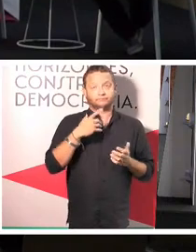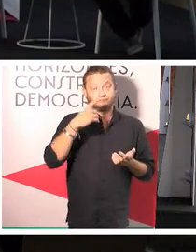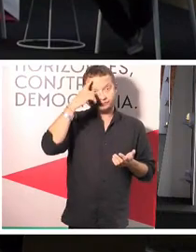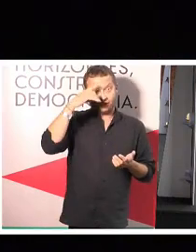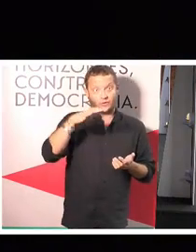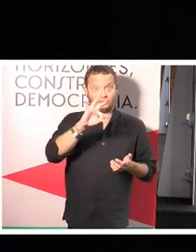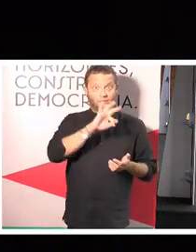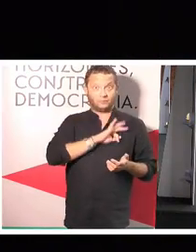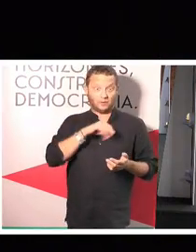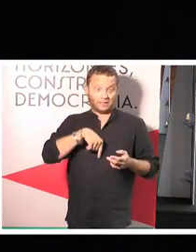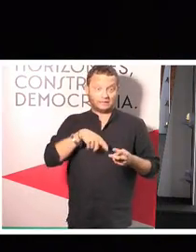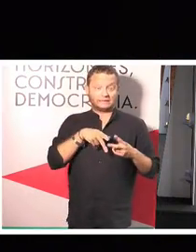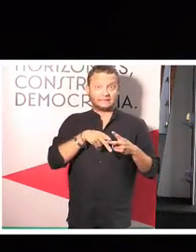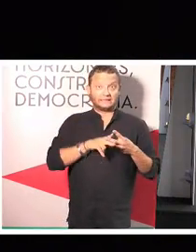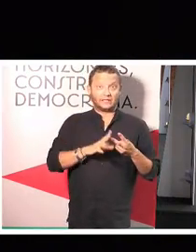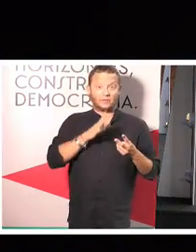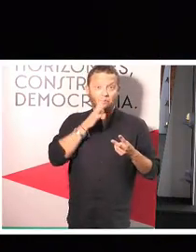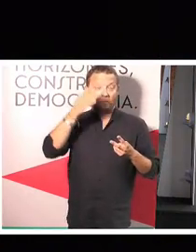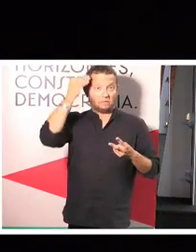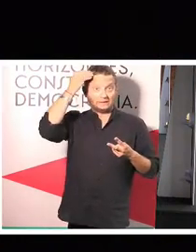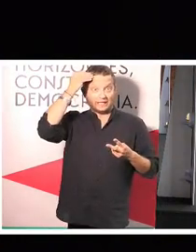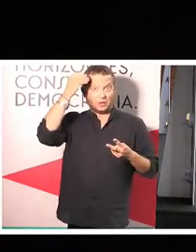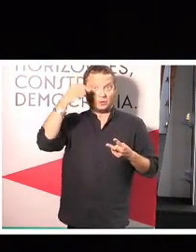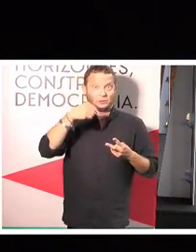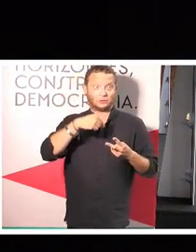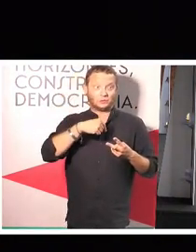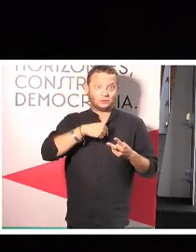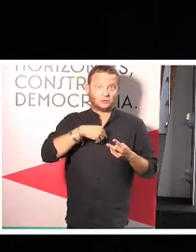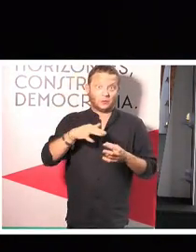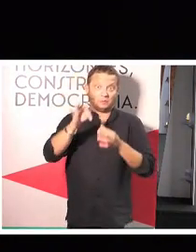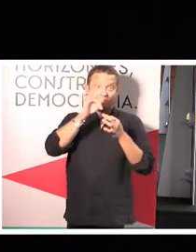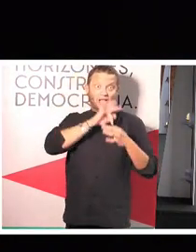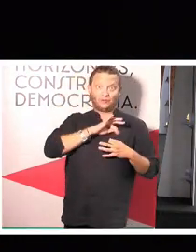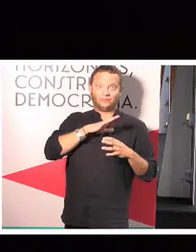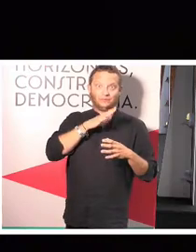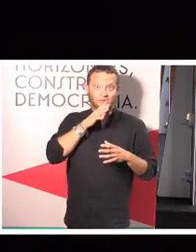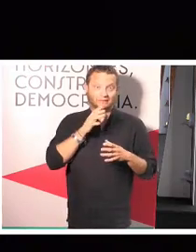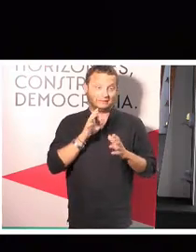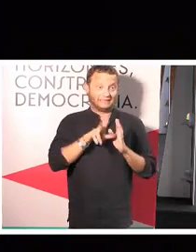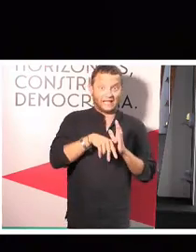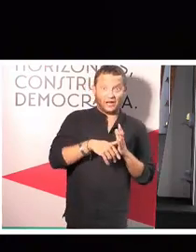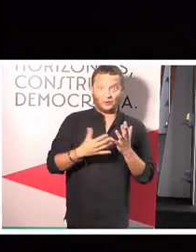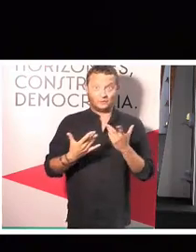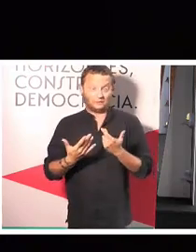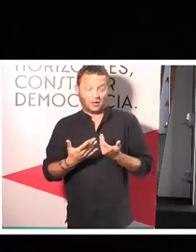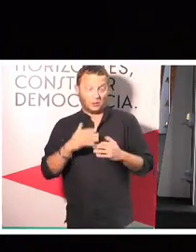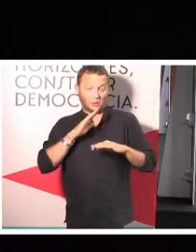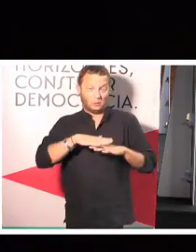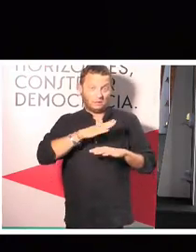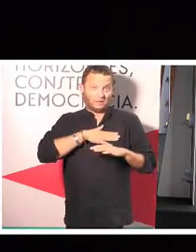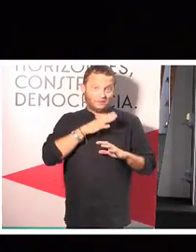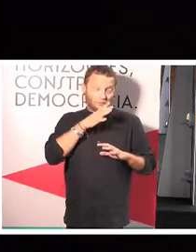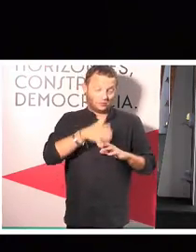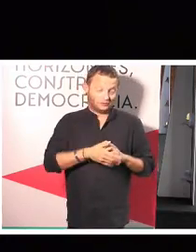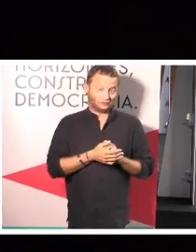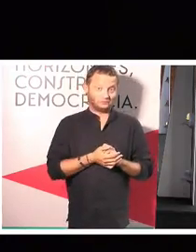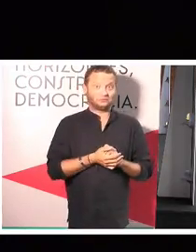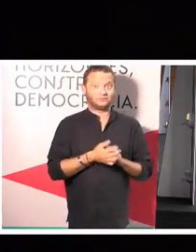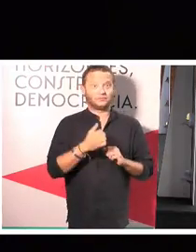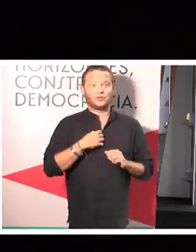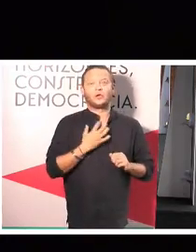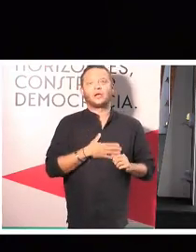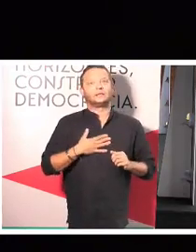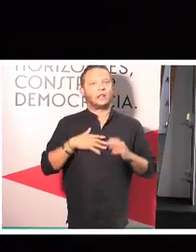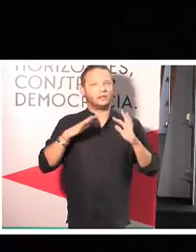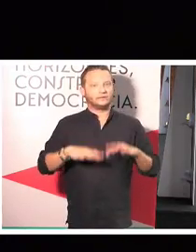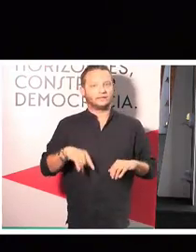han puesto en este taller porque han pensado que el marrón me caería a mí tarde o temprano. Entonces, bueno, pues estoy encantado